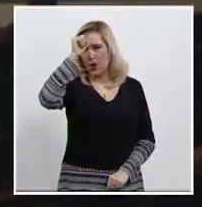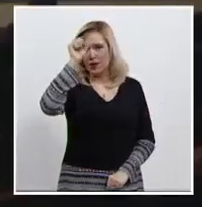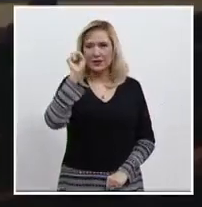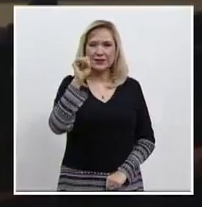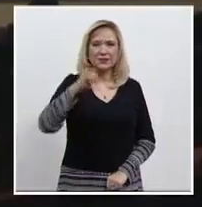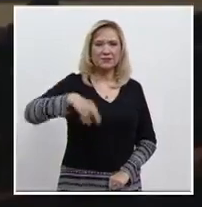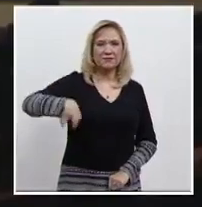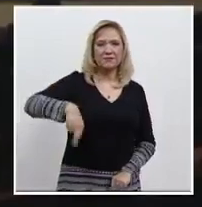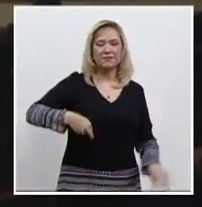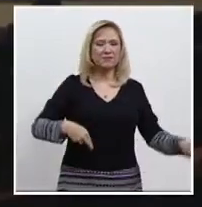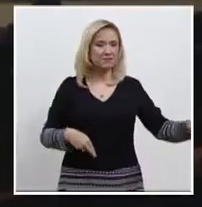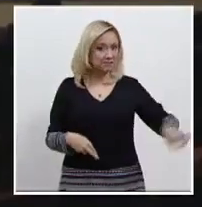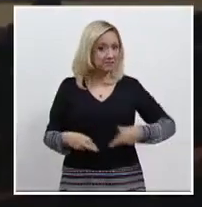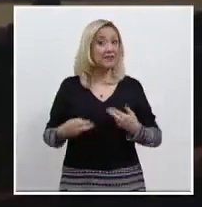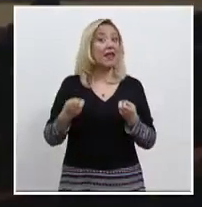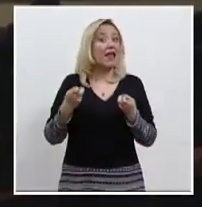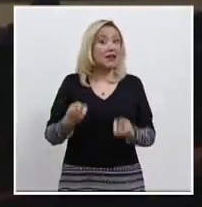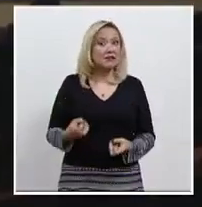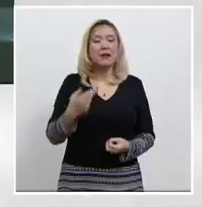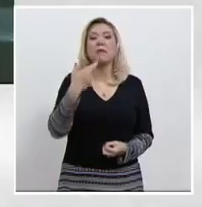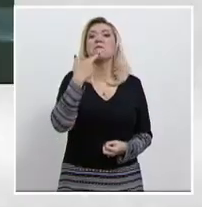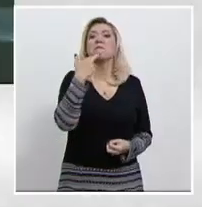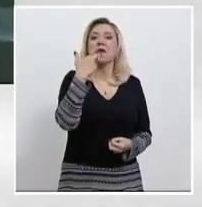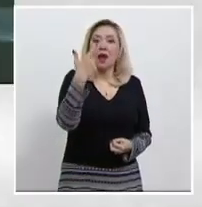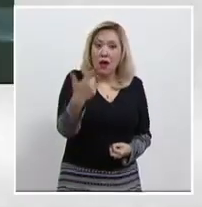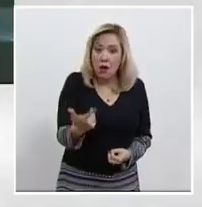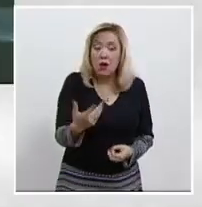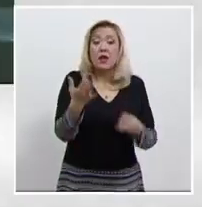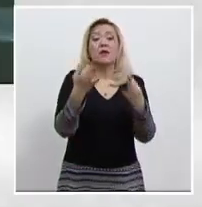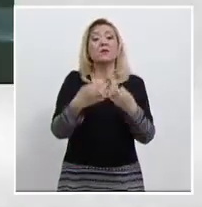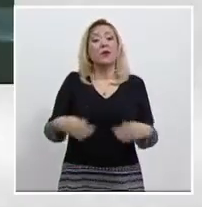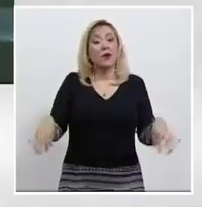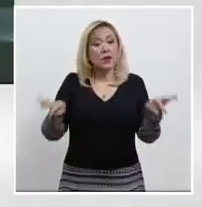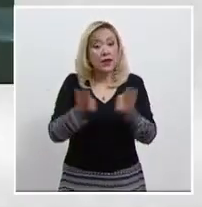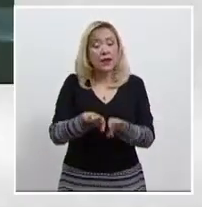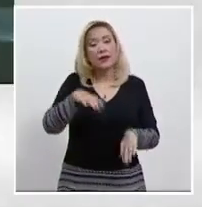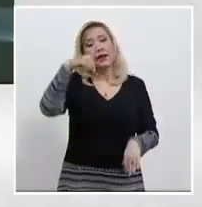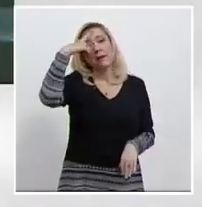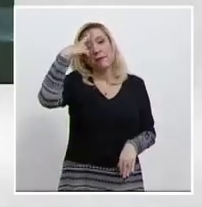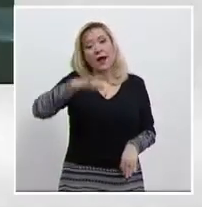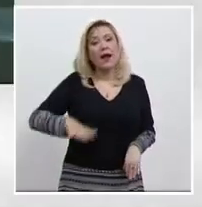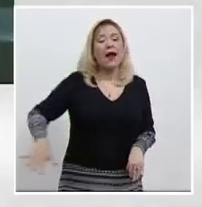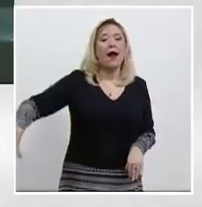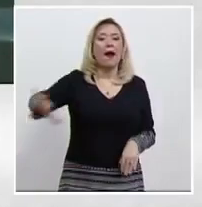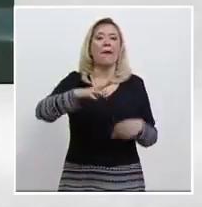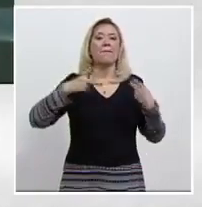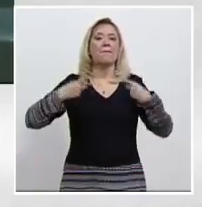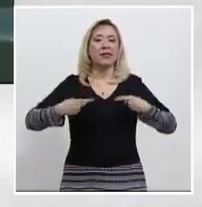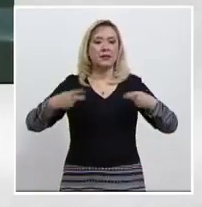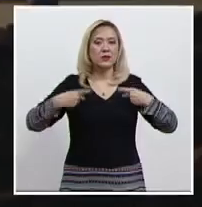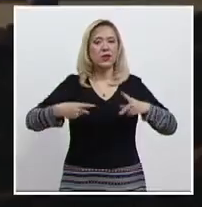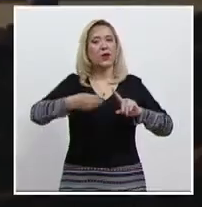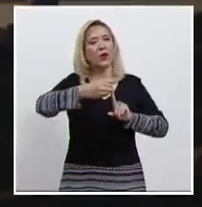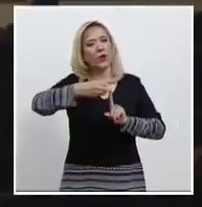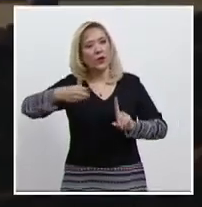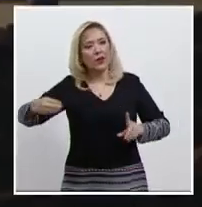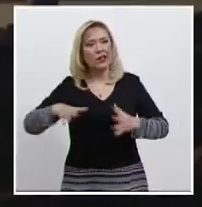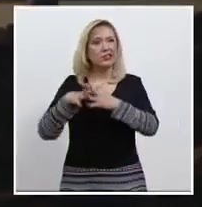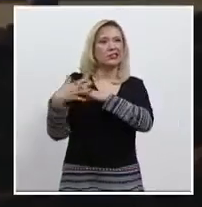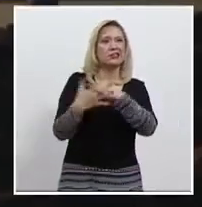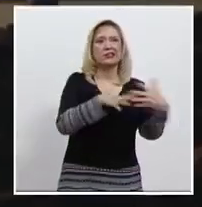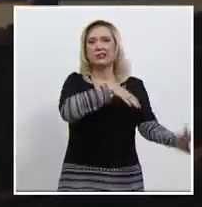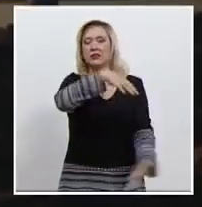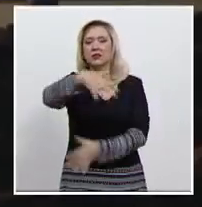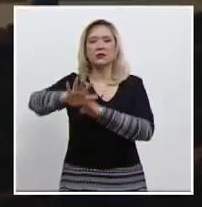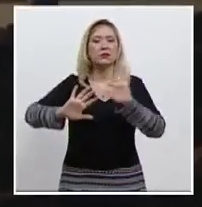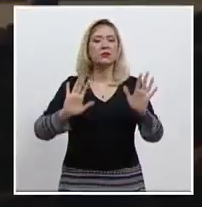partes. Indicó que esta ruta resulta de especial importancia en temas de seguridad social, pues actualmente una tercera parte de